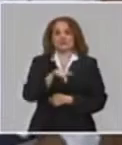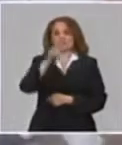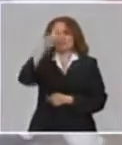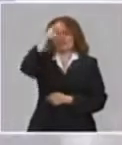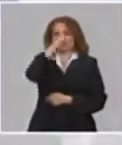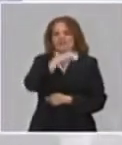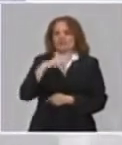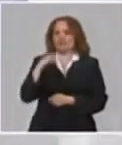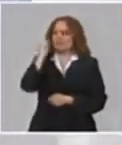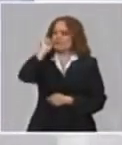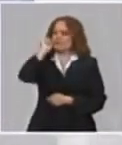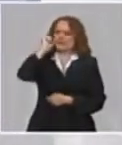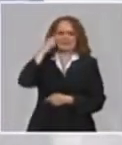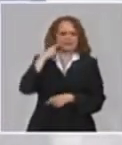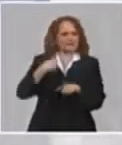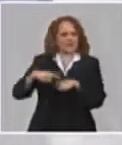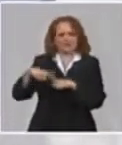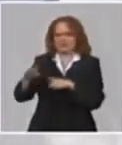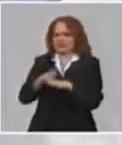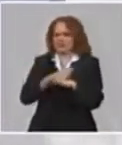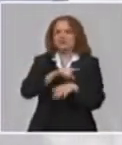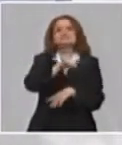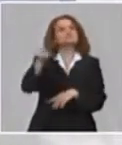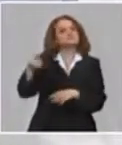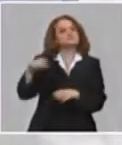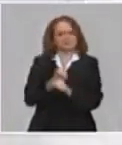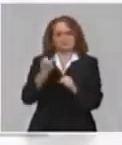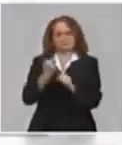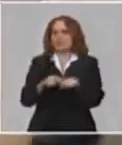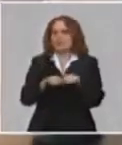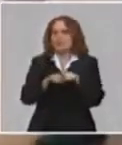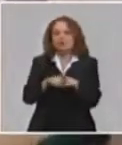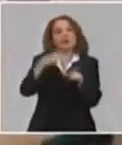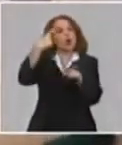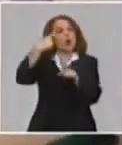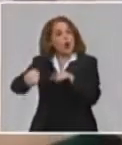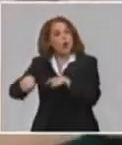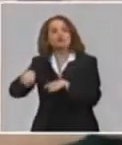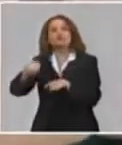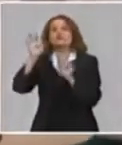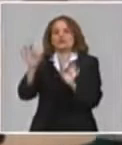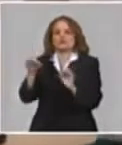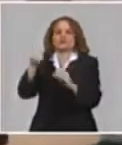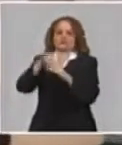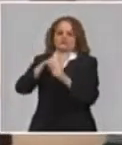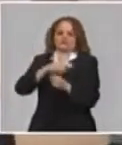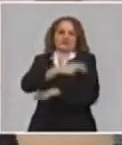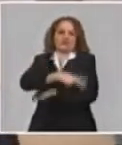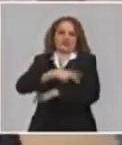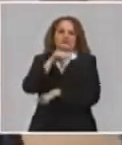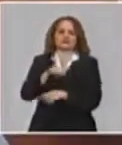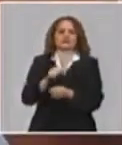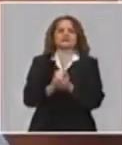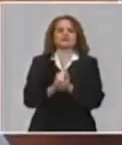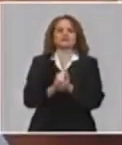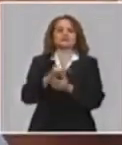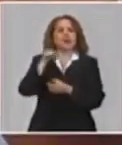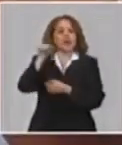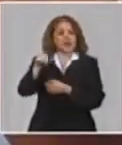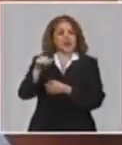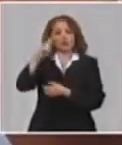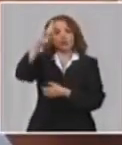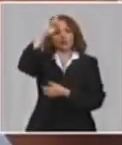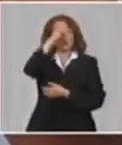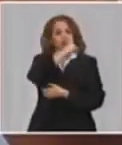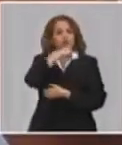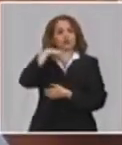de trabajo en situaciones de emergencia laboran codo a codo con el personal de salud del país. El doctor pinareño Miguel Gómez Cruz,